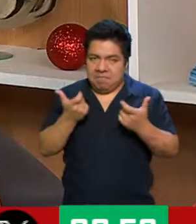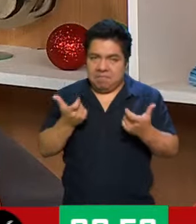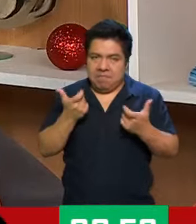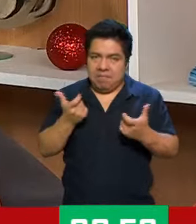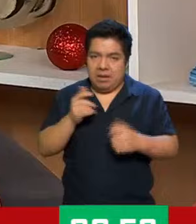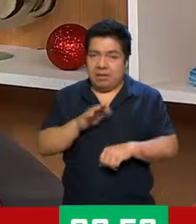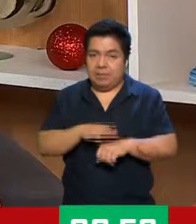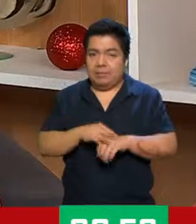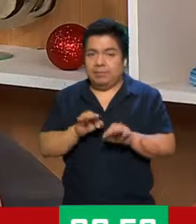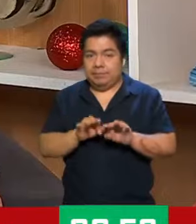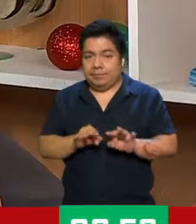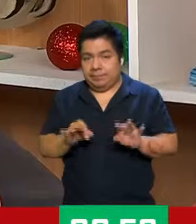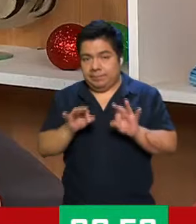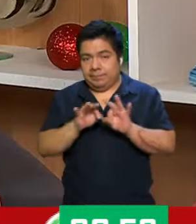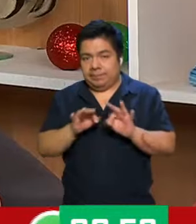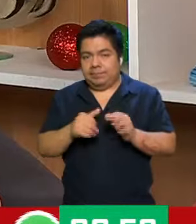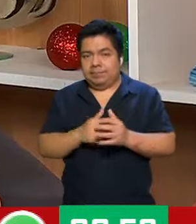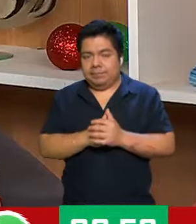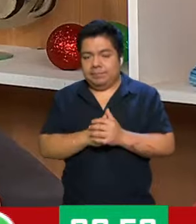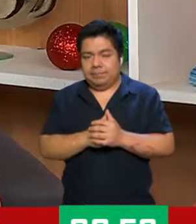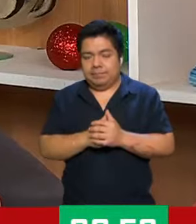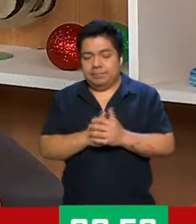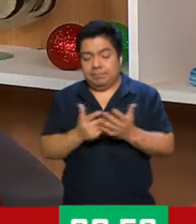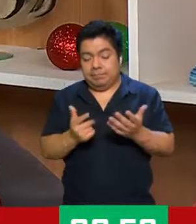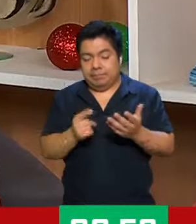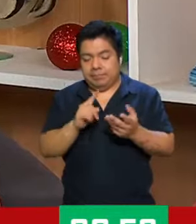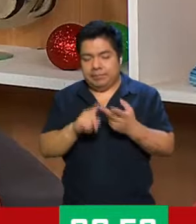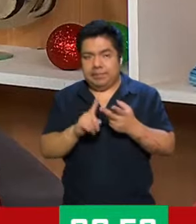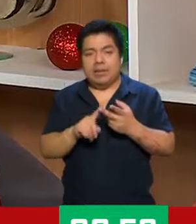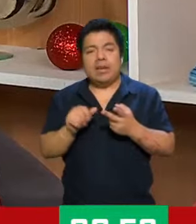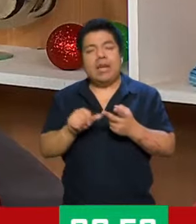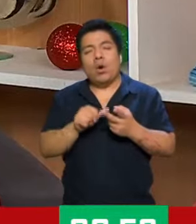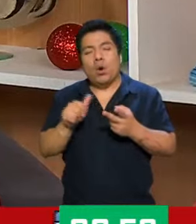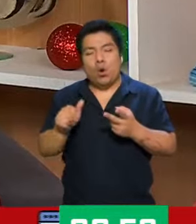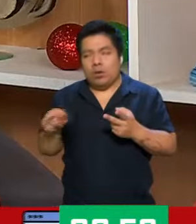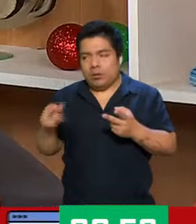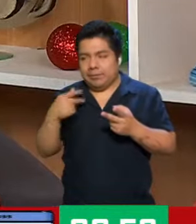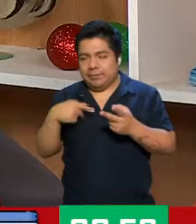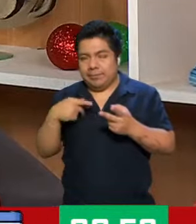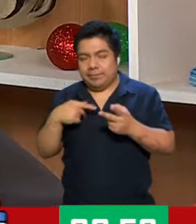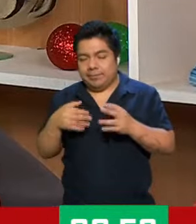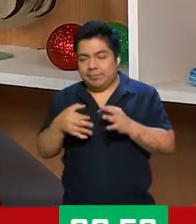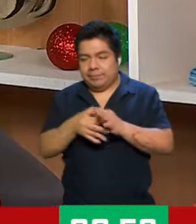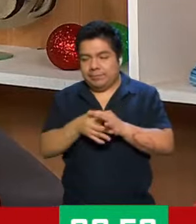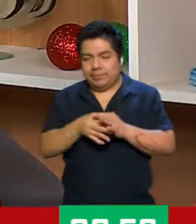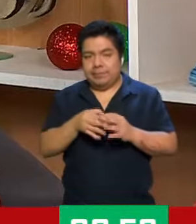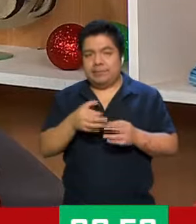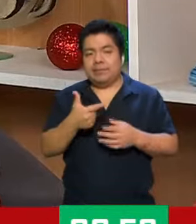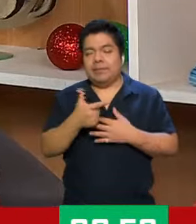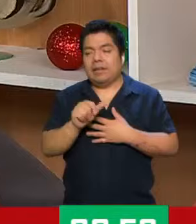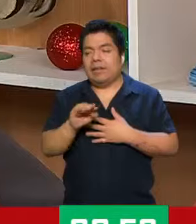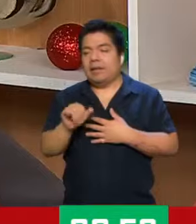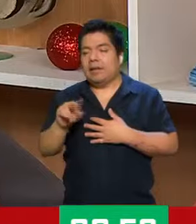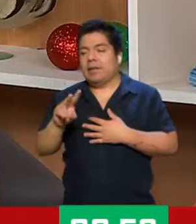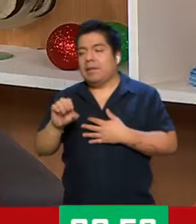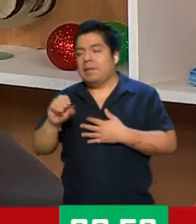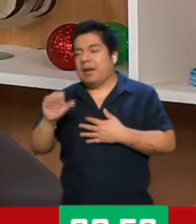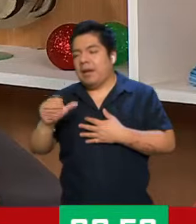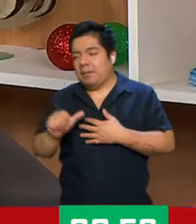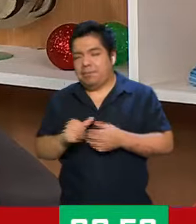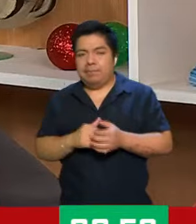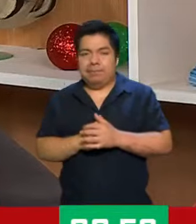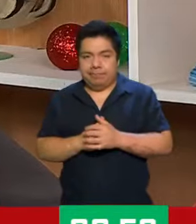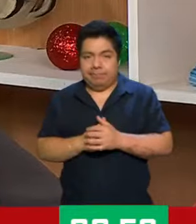varo. Y está otro personaje ligado a ellos, pues Francisco Javier García Cabeza de